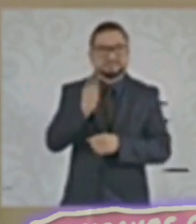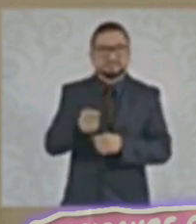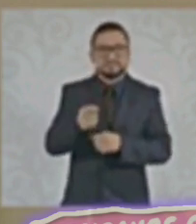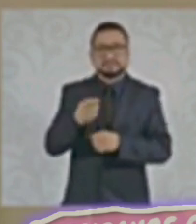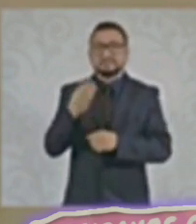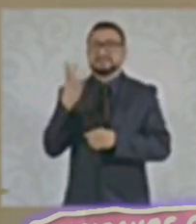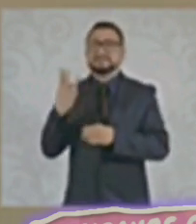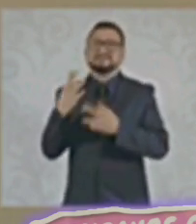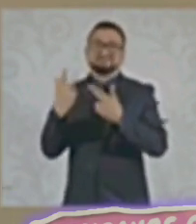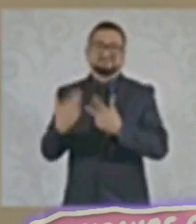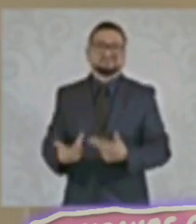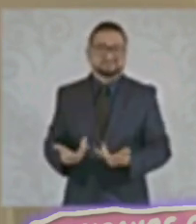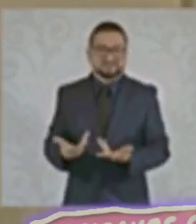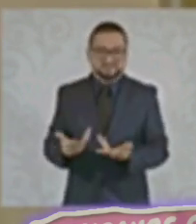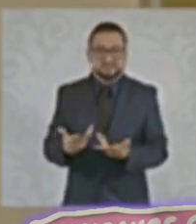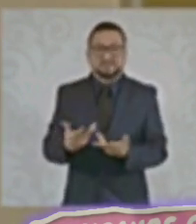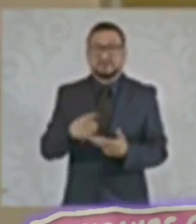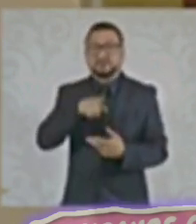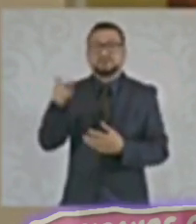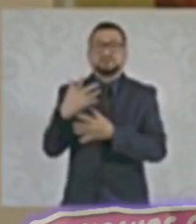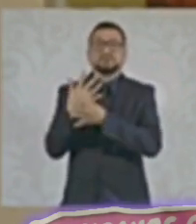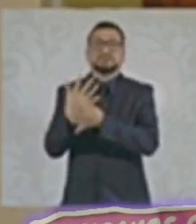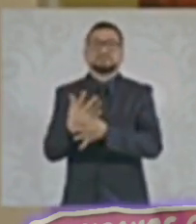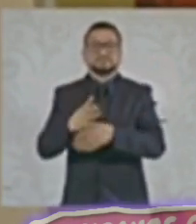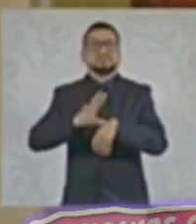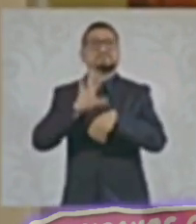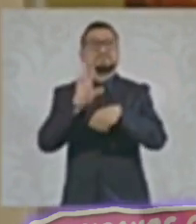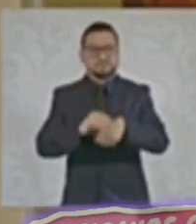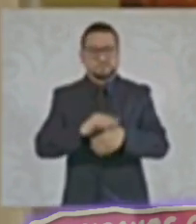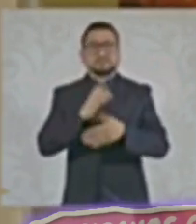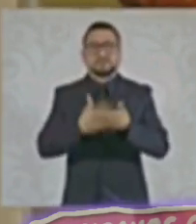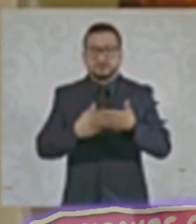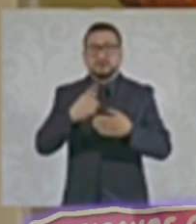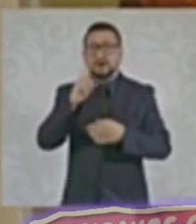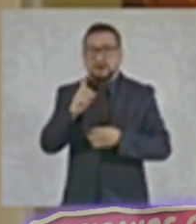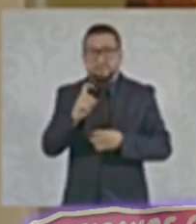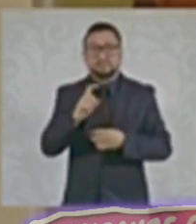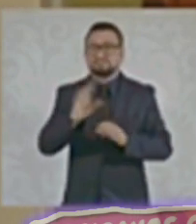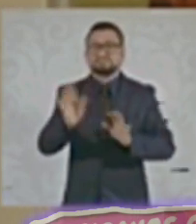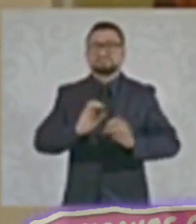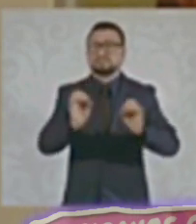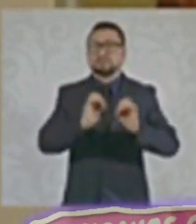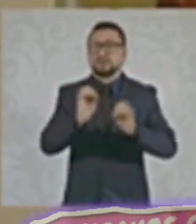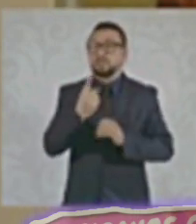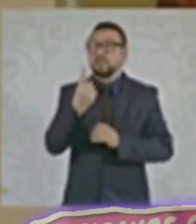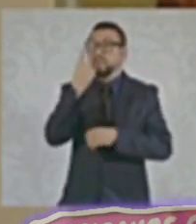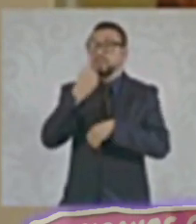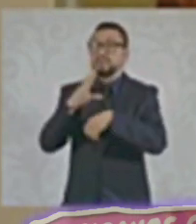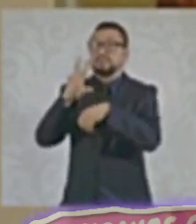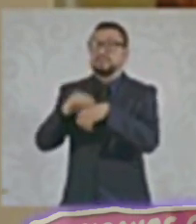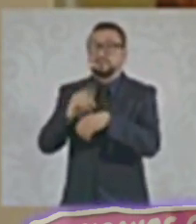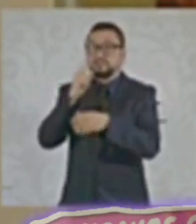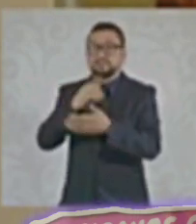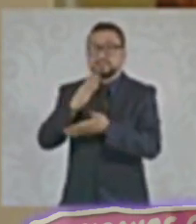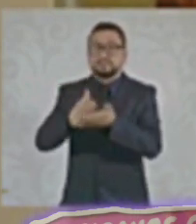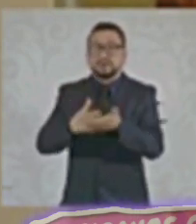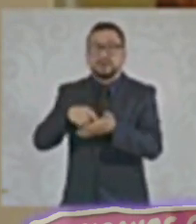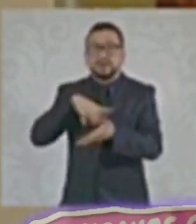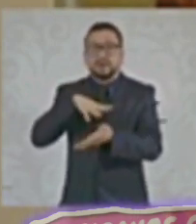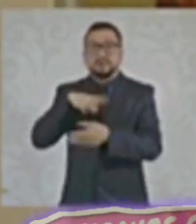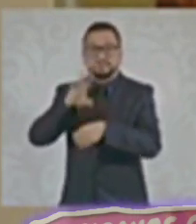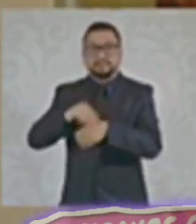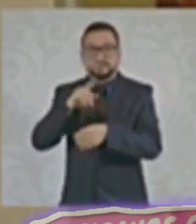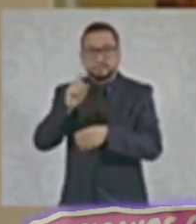menos 3. Y afirmaron tener todas las concesiones de agua y solamente tenían una que nunca actualizaron y que fue